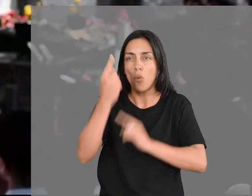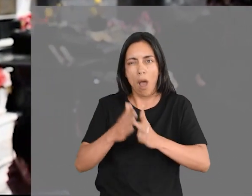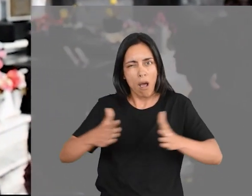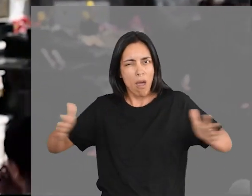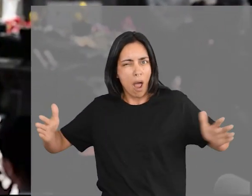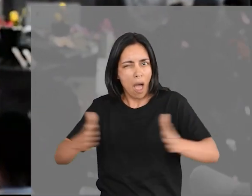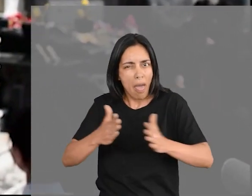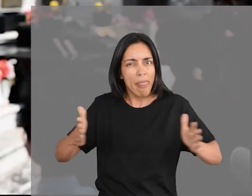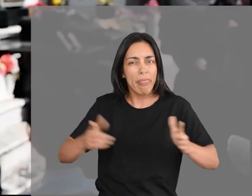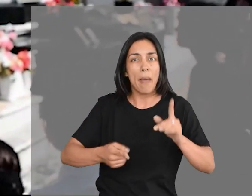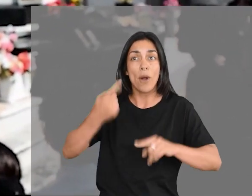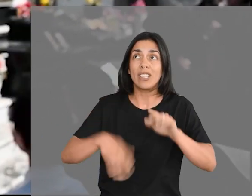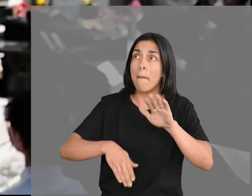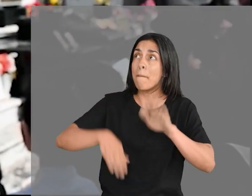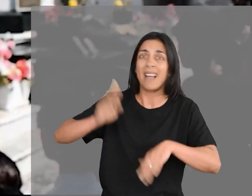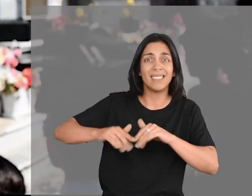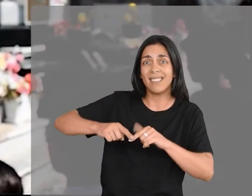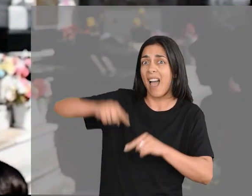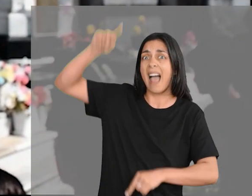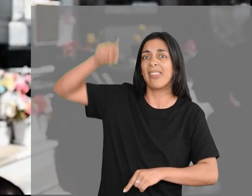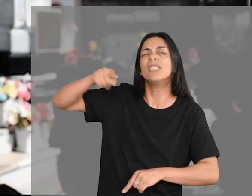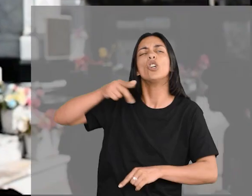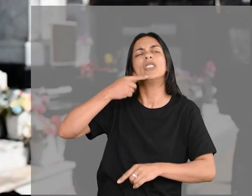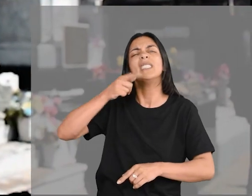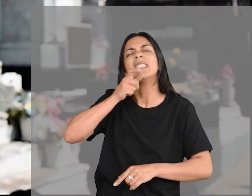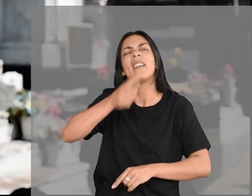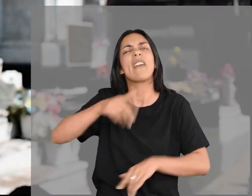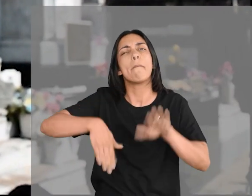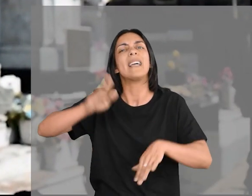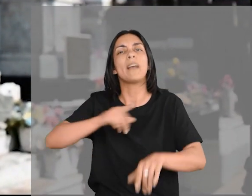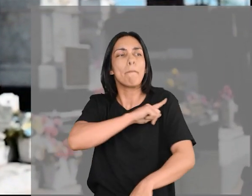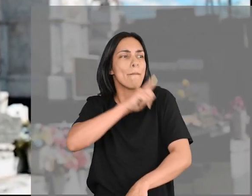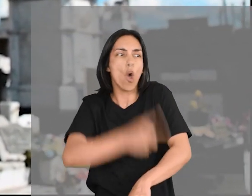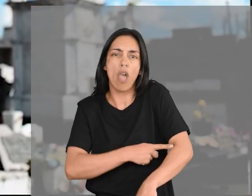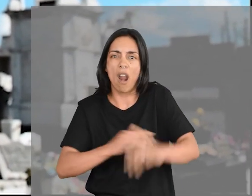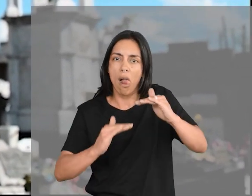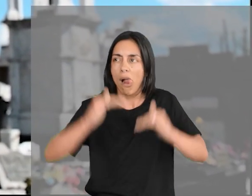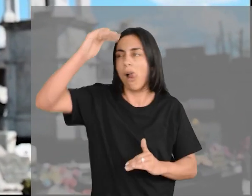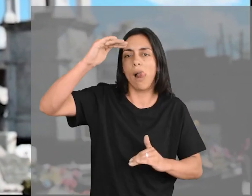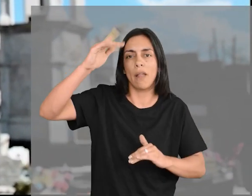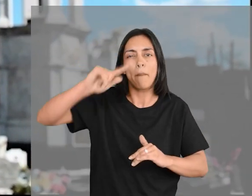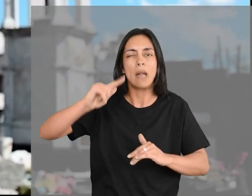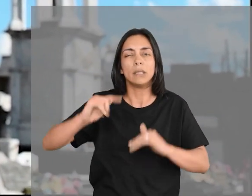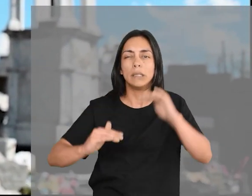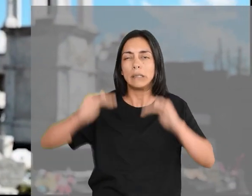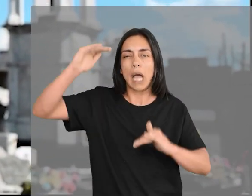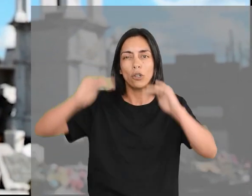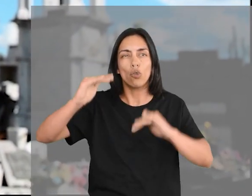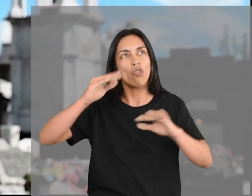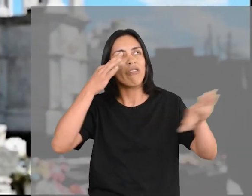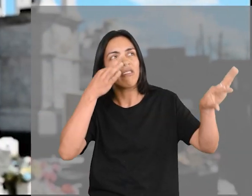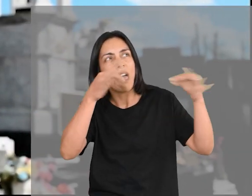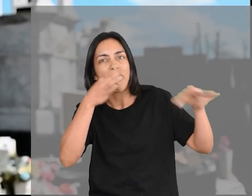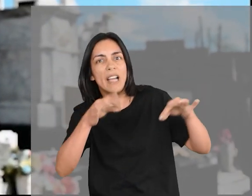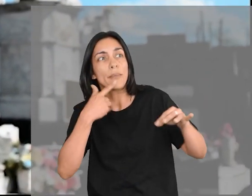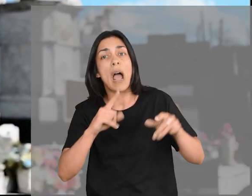esta es la más alta de todas, que demuestra que tiene más poder que los demás. También se puede ver el nivel de estatus en el detalle de las tumbas, por ejemplo la que tiene acá al lado tiene